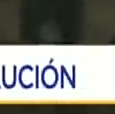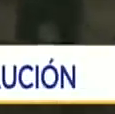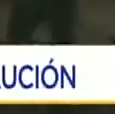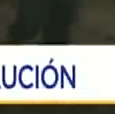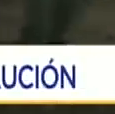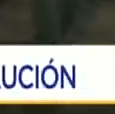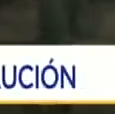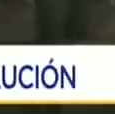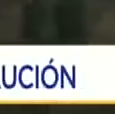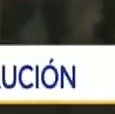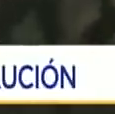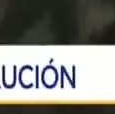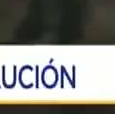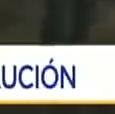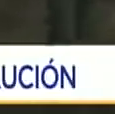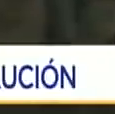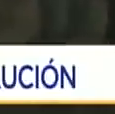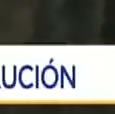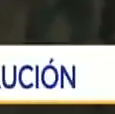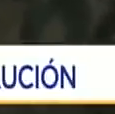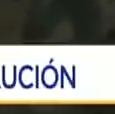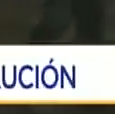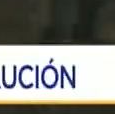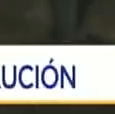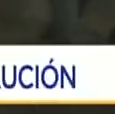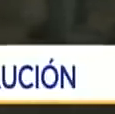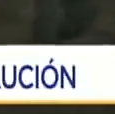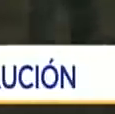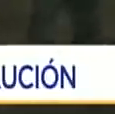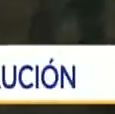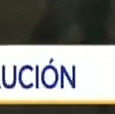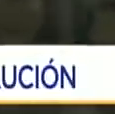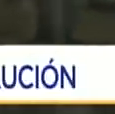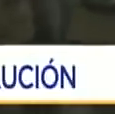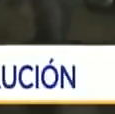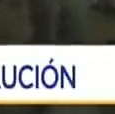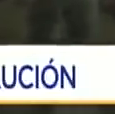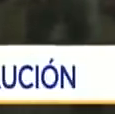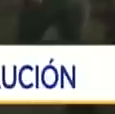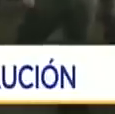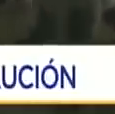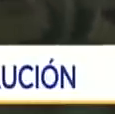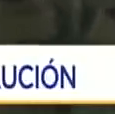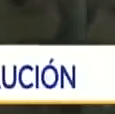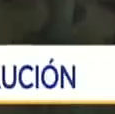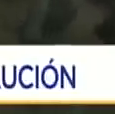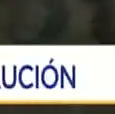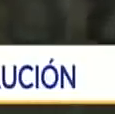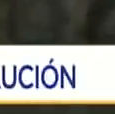los rincones del país, tal como lo ha anunciado a esta hora el Consejo Nacional